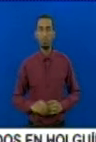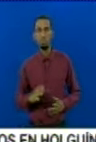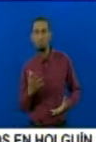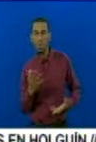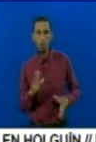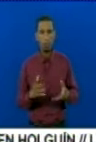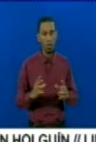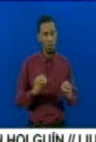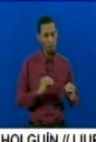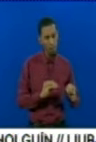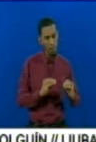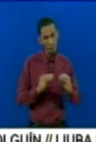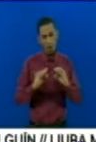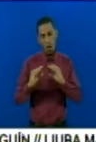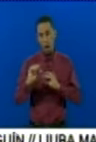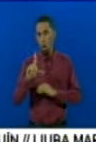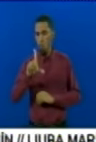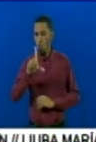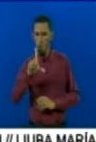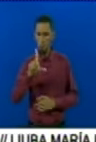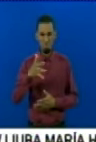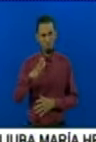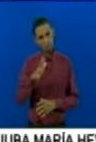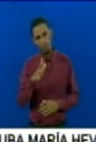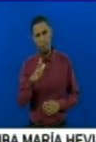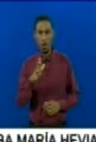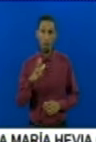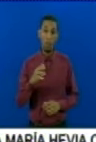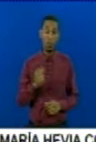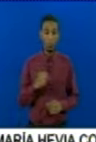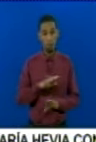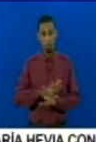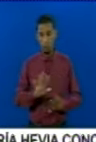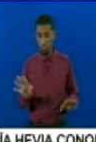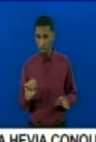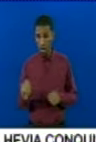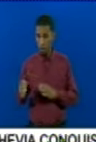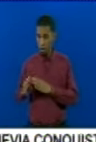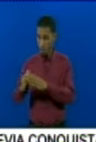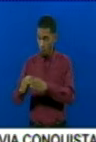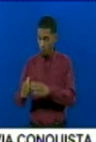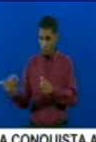madrugada del lunes, a partir de la liberación del barco